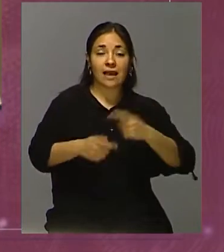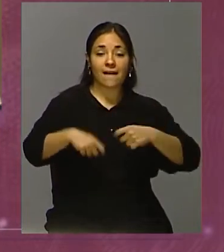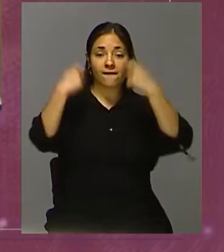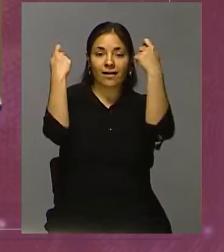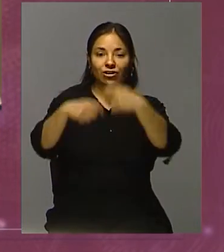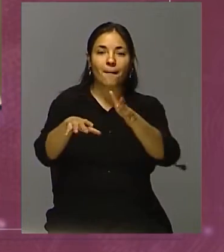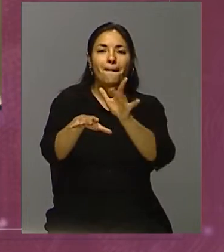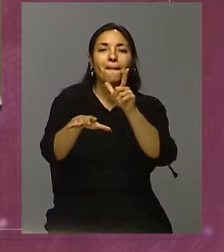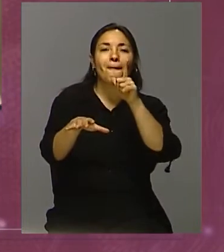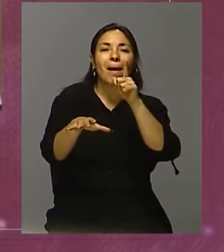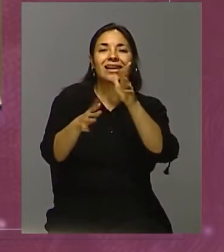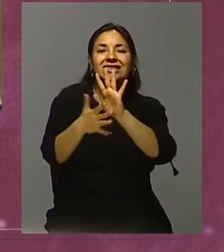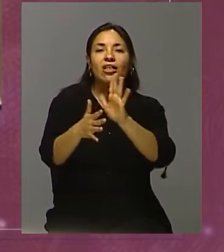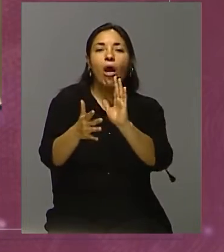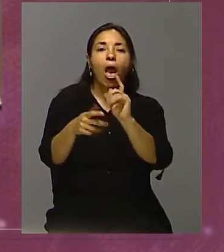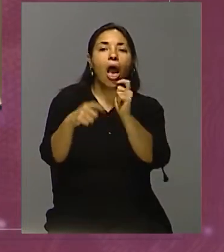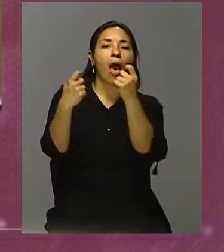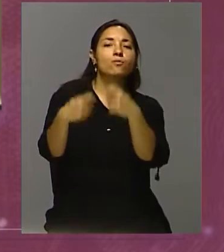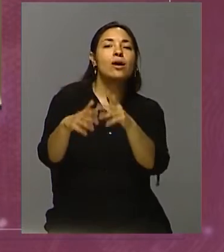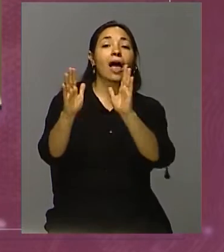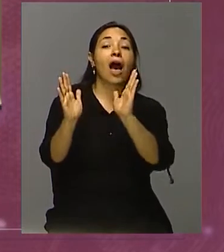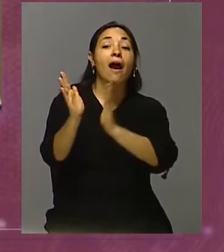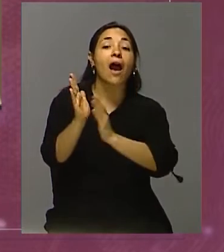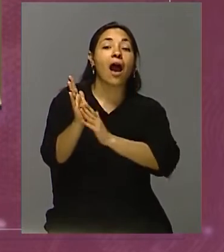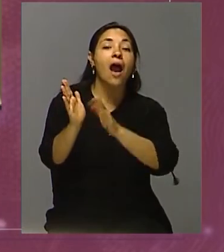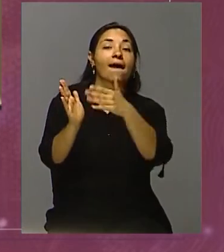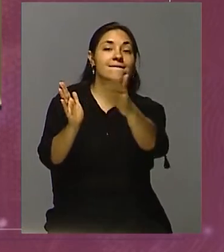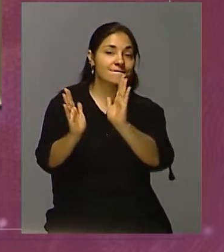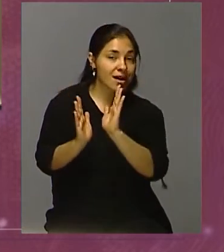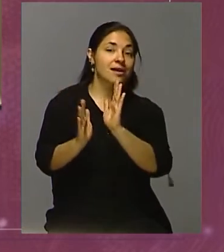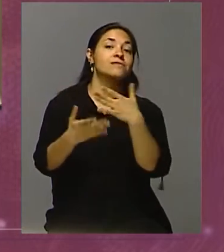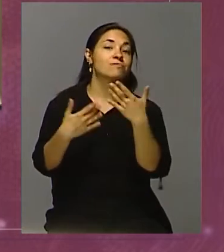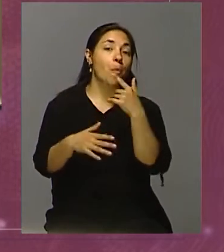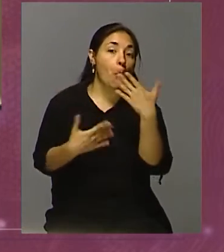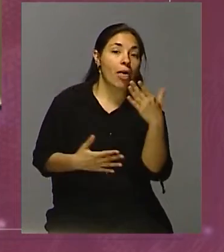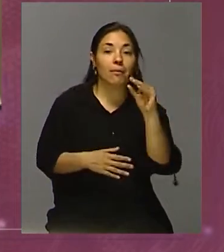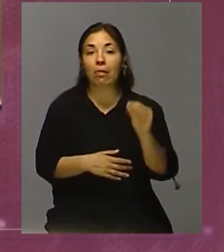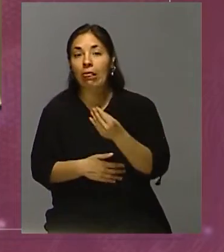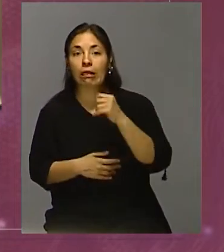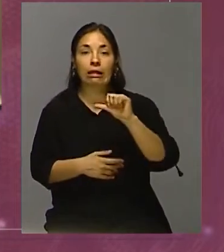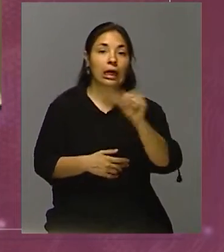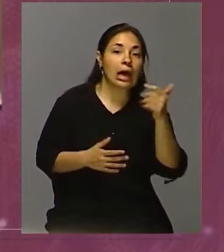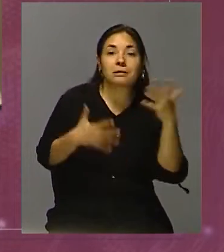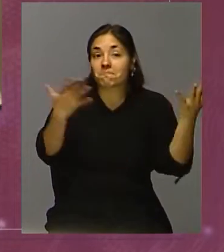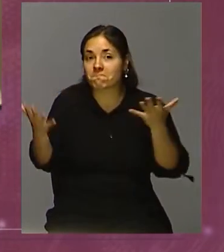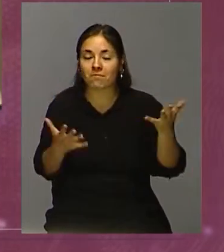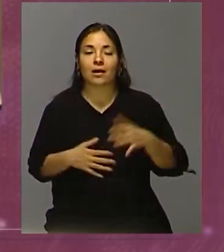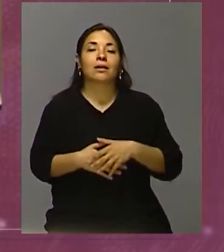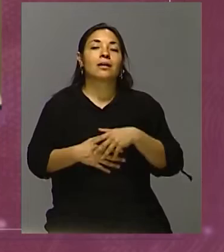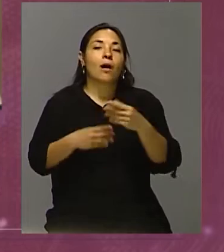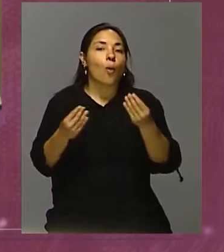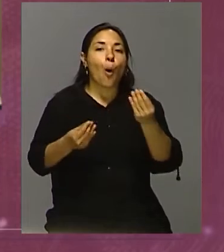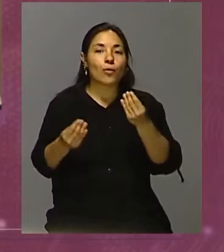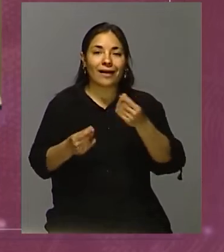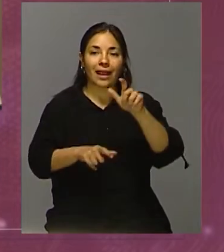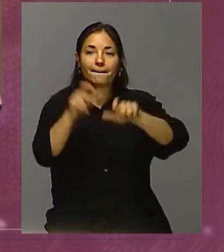invertir, esto de justamente pensar en ese negocio. Son una especie de apuesta, uno puede perder, ganar. ¿Cuál es la realidad que uno tiene que